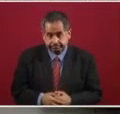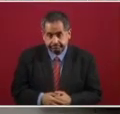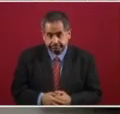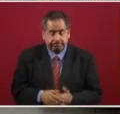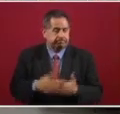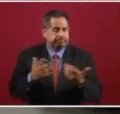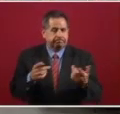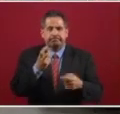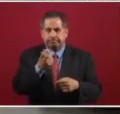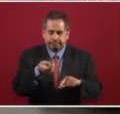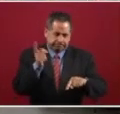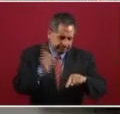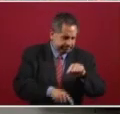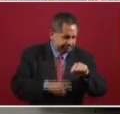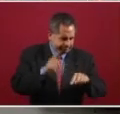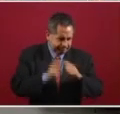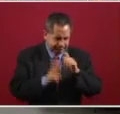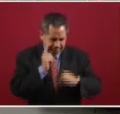se está limpiando.